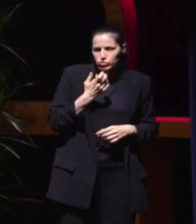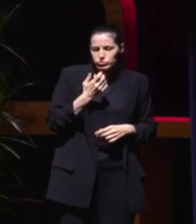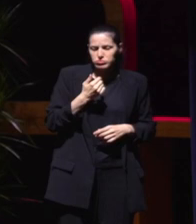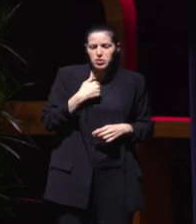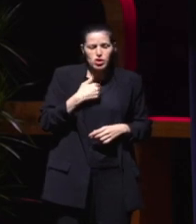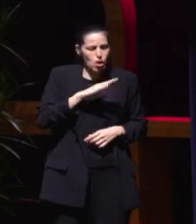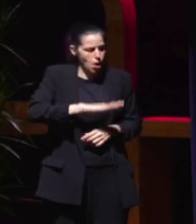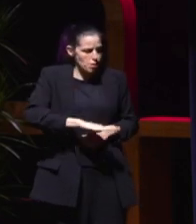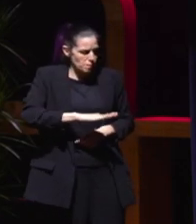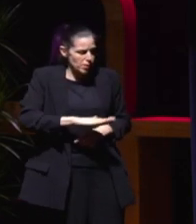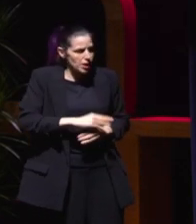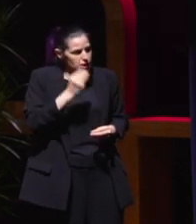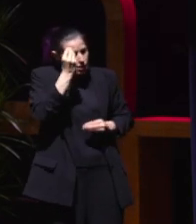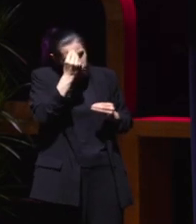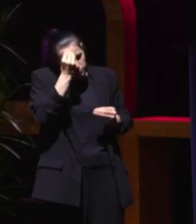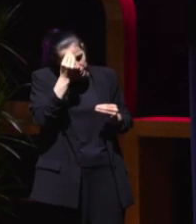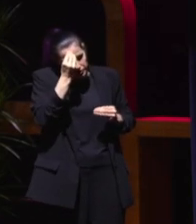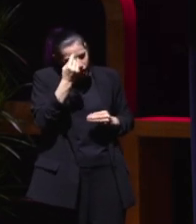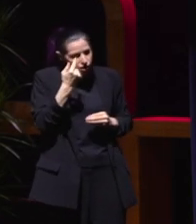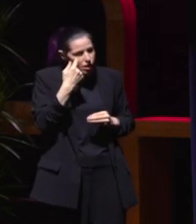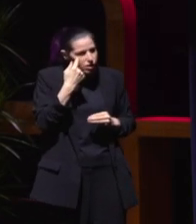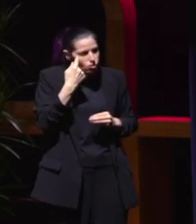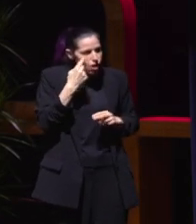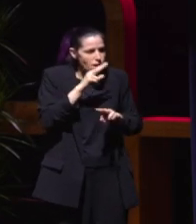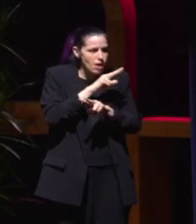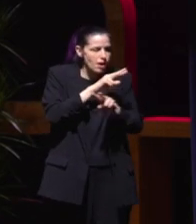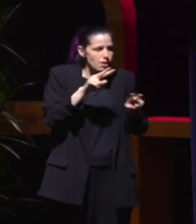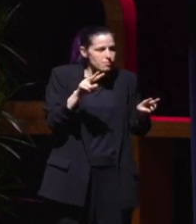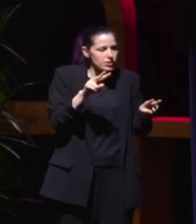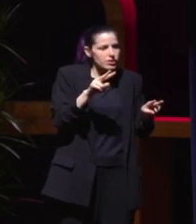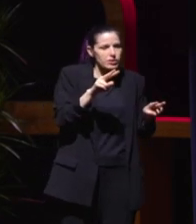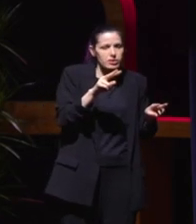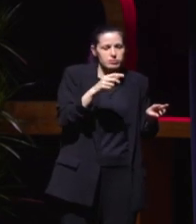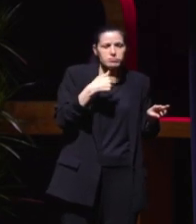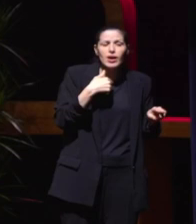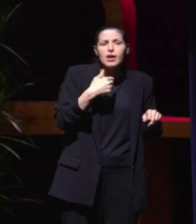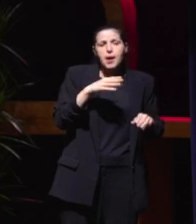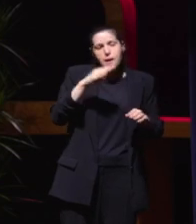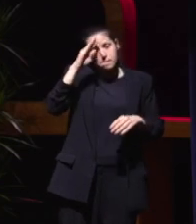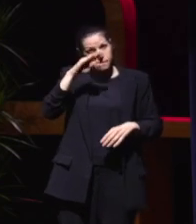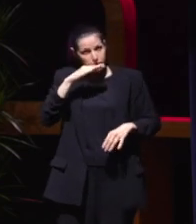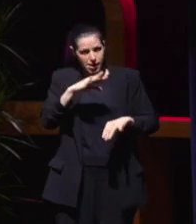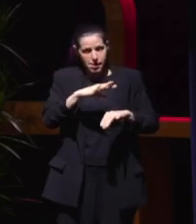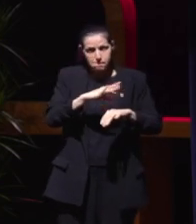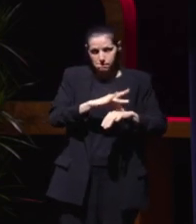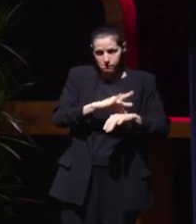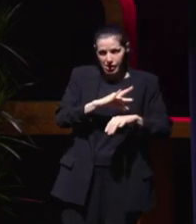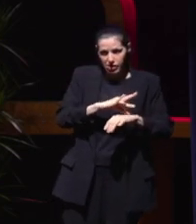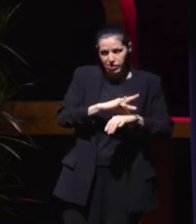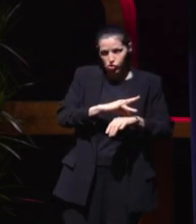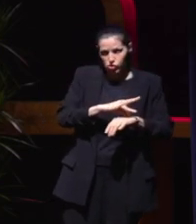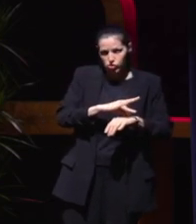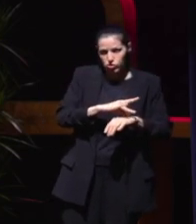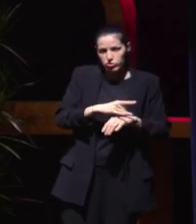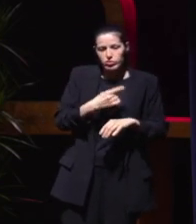A ver pues si este pasa si este se lleva la leche si mis hermanas mi padre era médico y él decía no tengo un doctor guerra